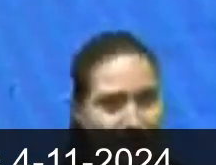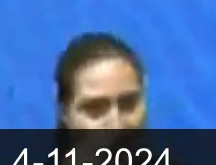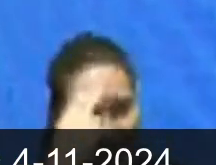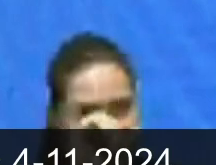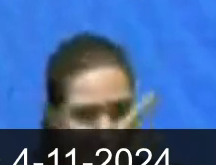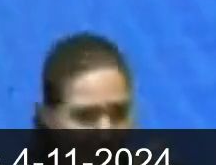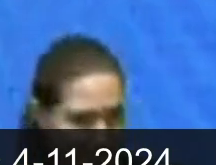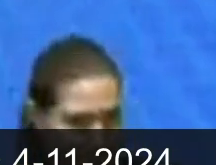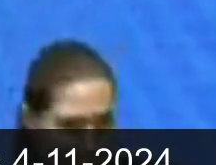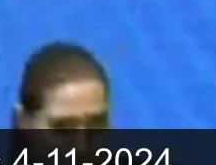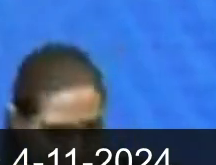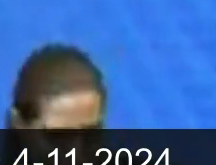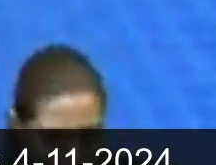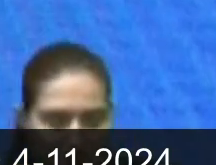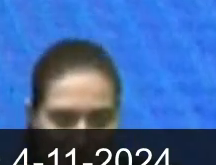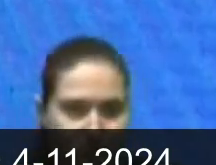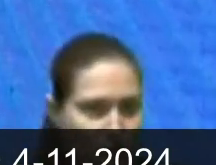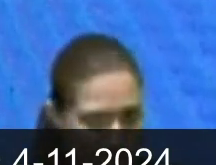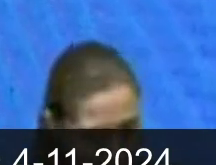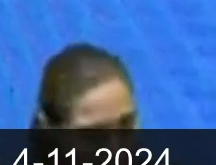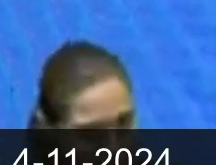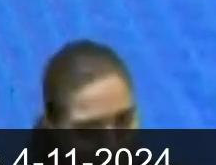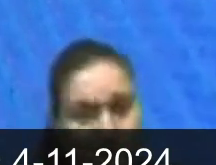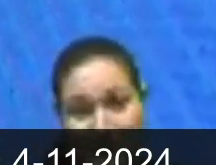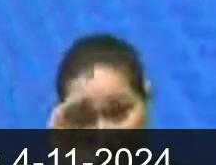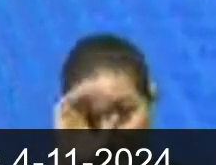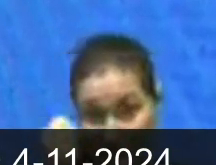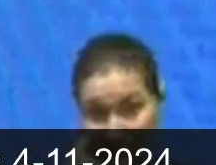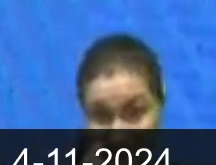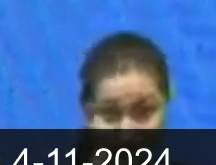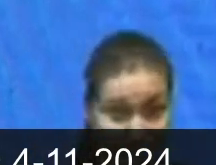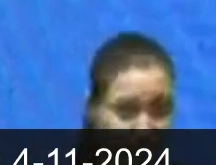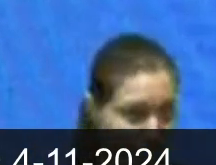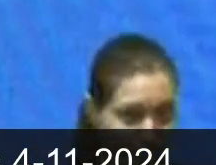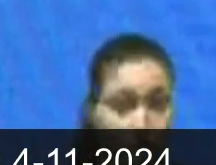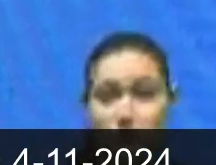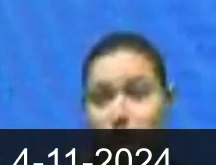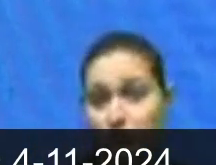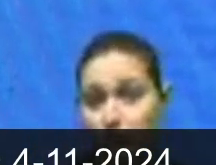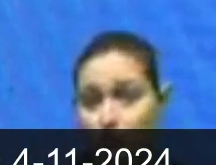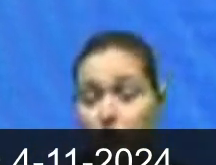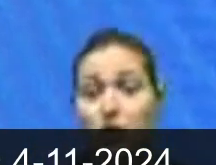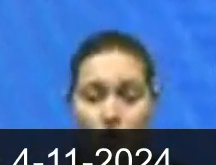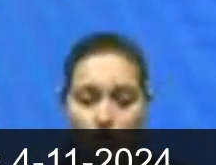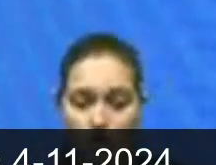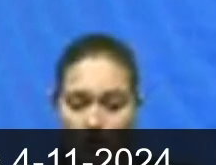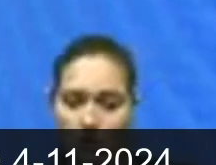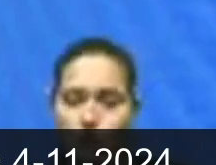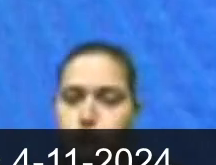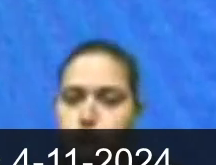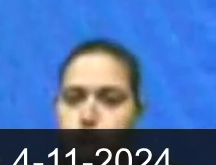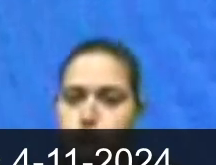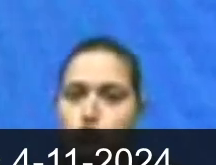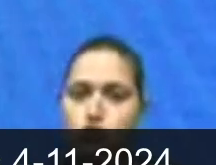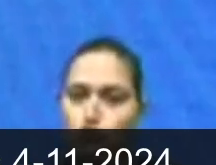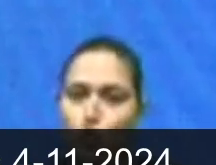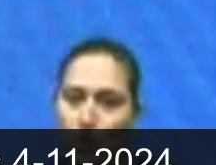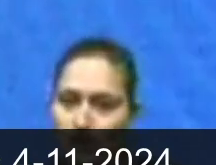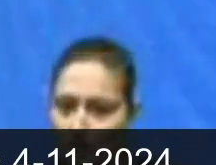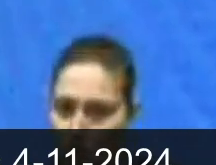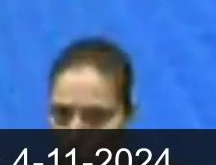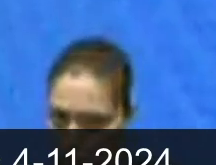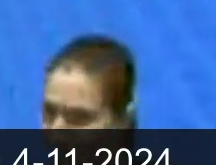y estamos muy pendientes. Como señalaba el señor presidente, no solamente tenemos ese sistema ahí en el suroeste,